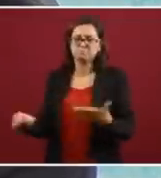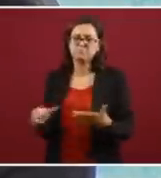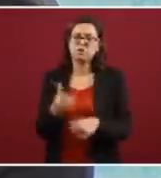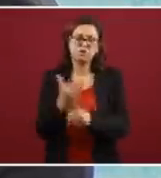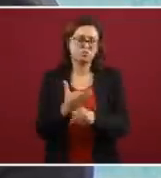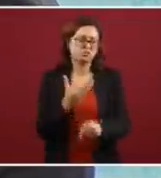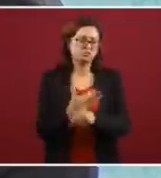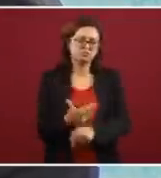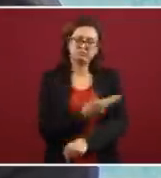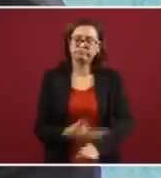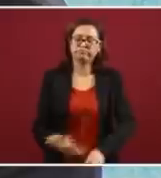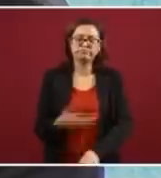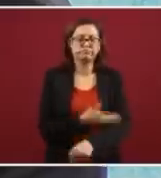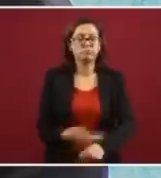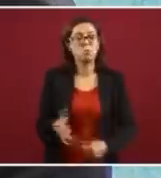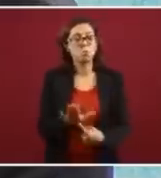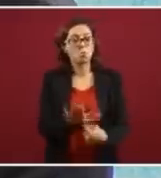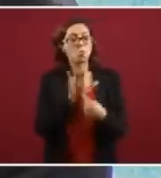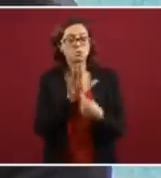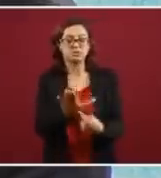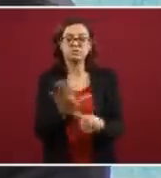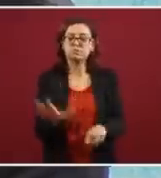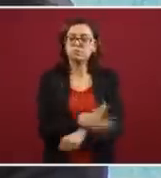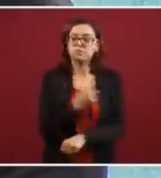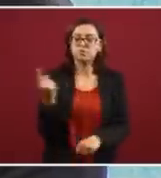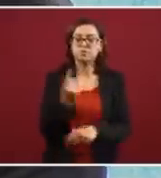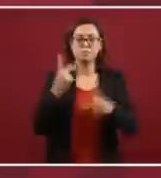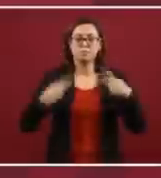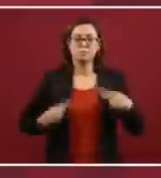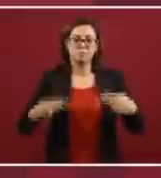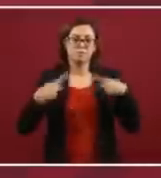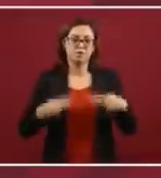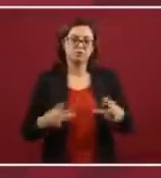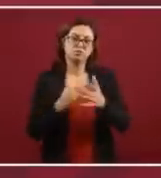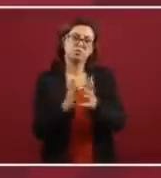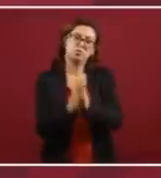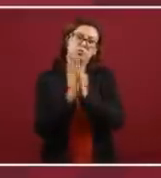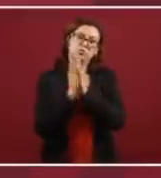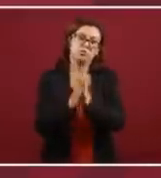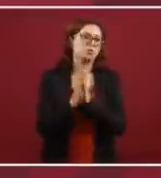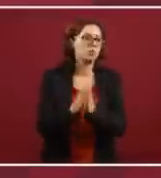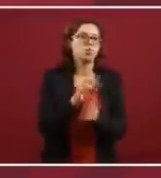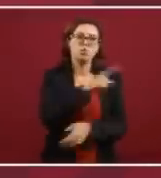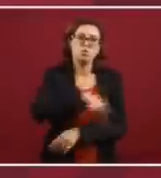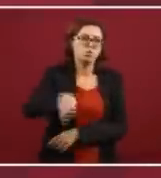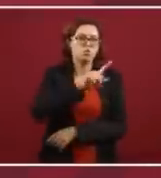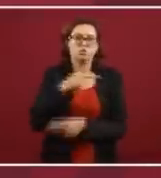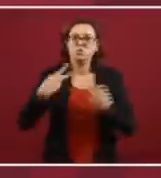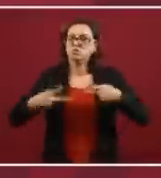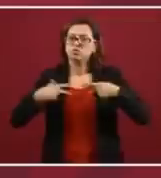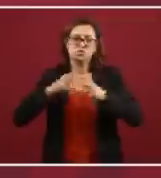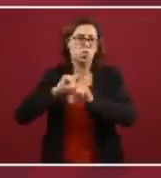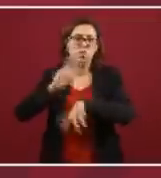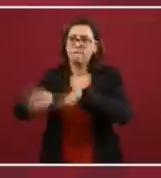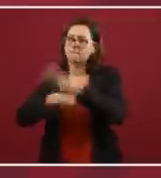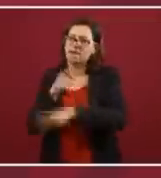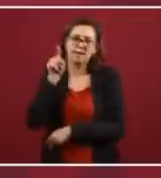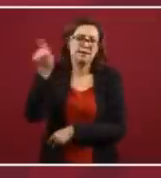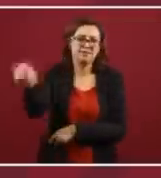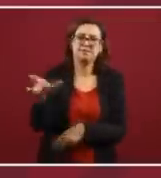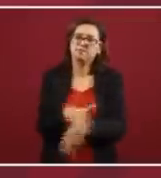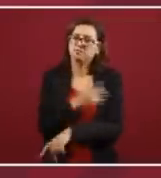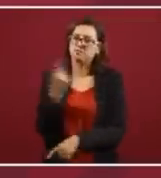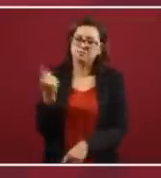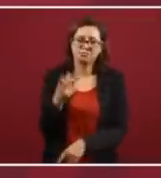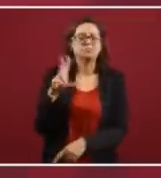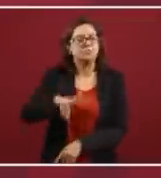ley. Es un ejemplo porque los consumidores, les ruego que eviten esta gasolinera en la carretera, porque